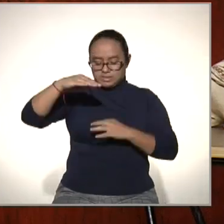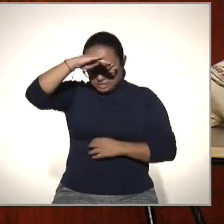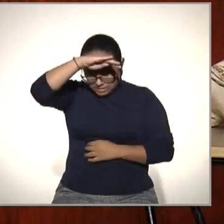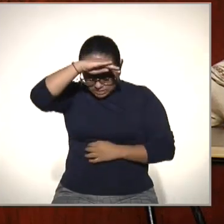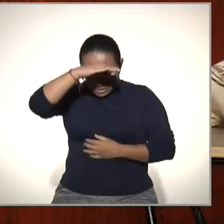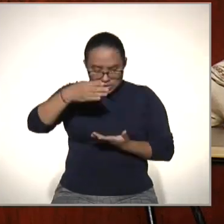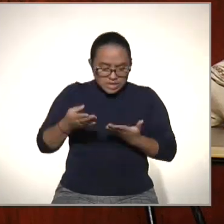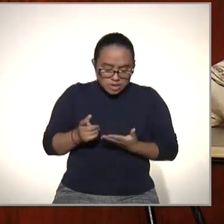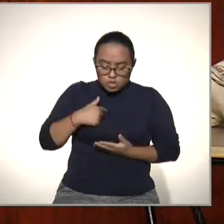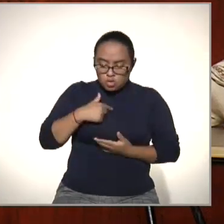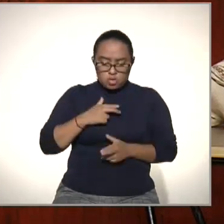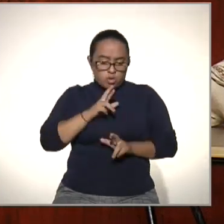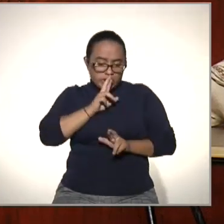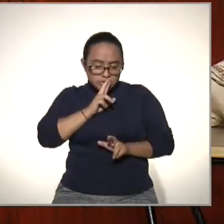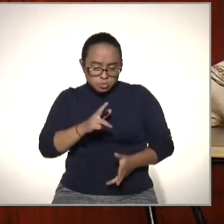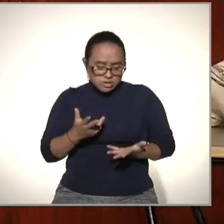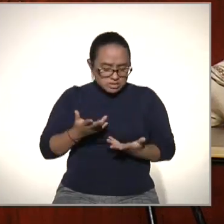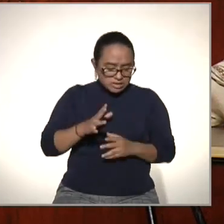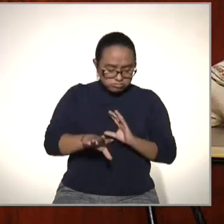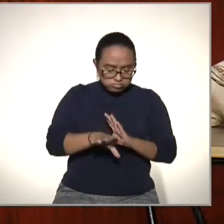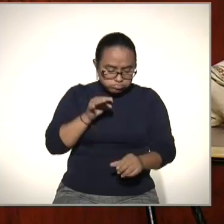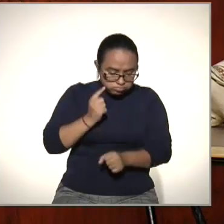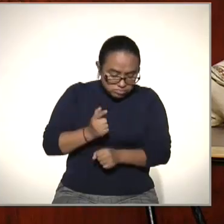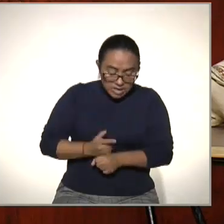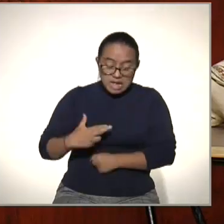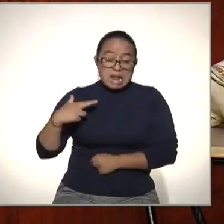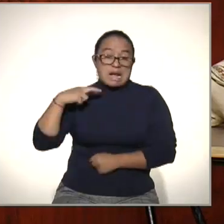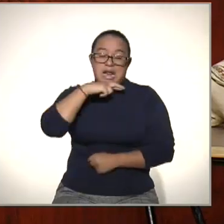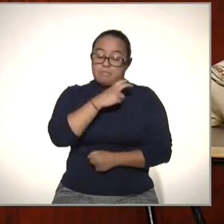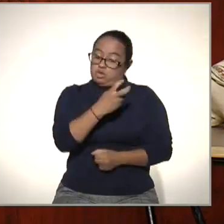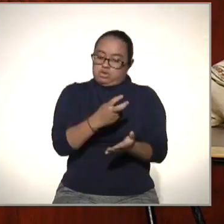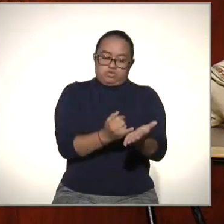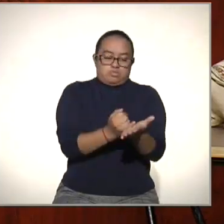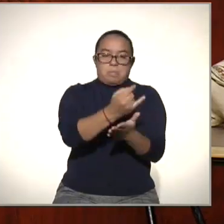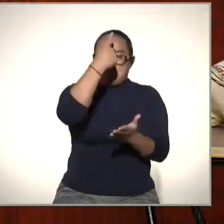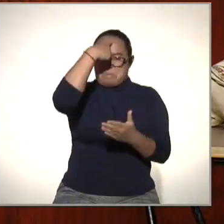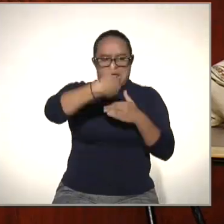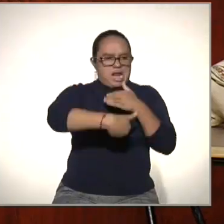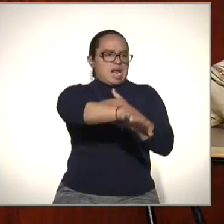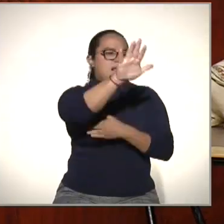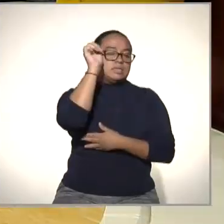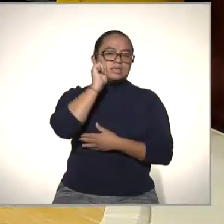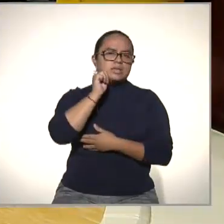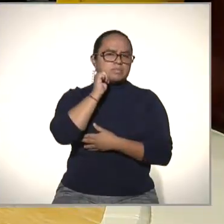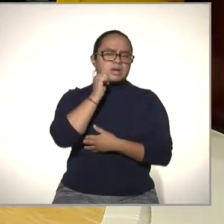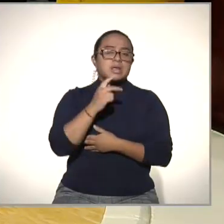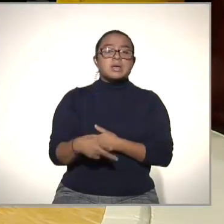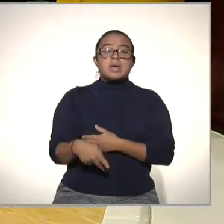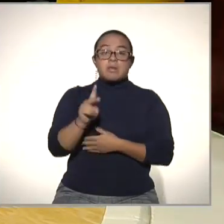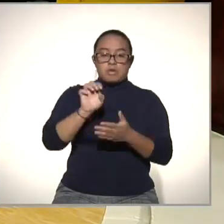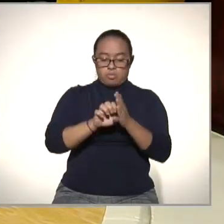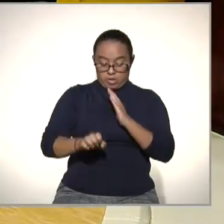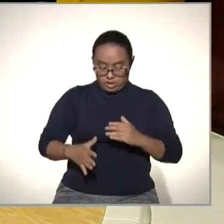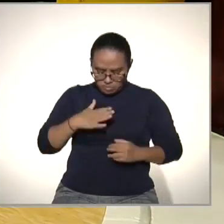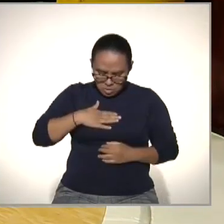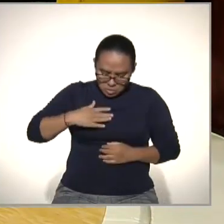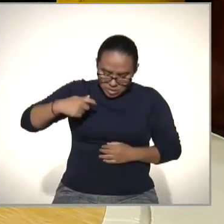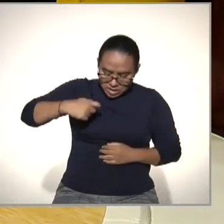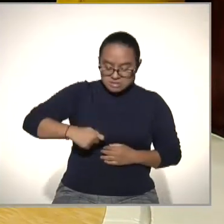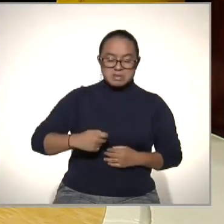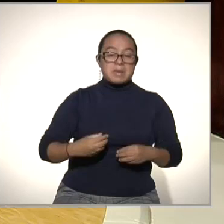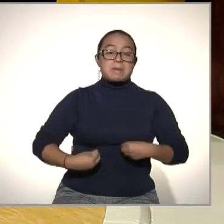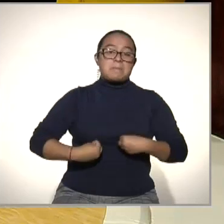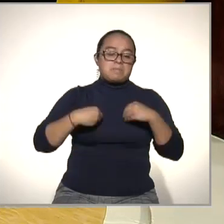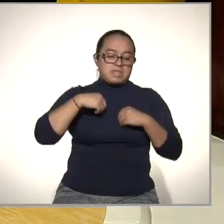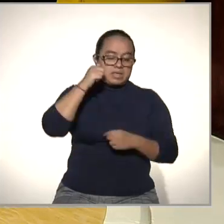tener respuestas que sean, digamos, definitivas. Pero entonces el definir quién soy, Lu, es un proceso que se lleva a lo largo de la